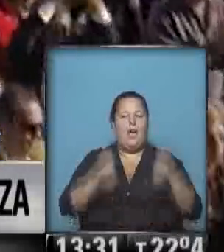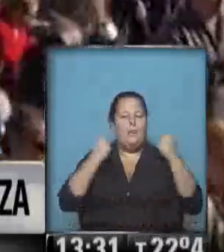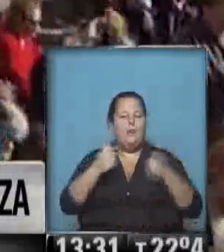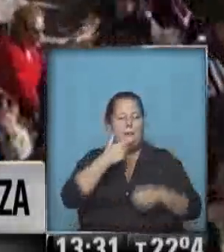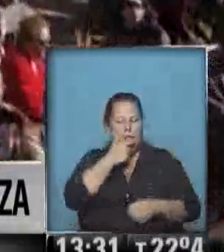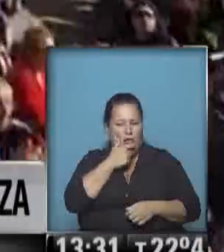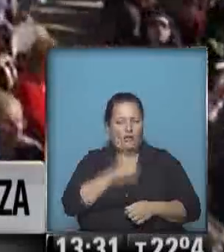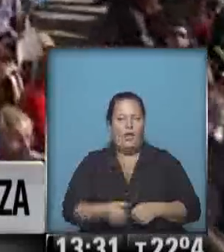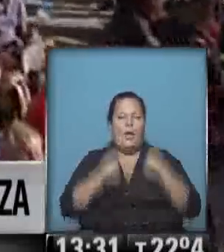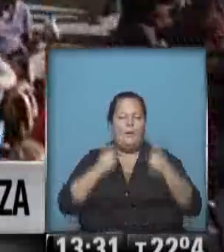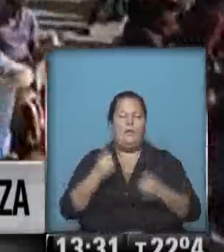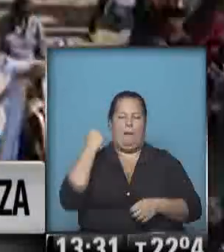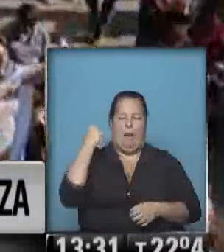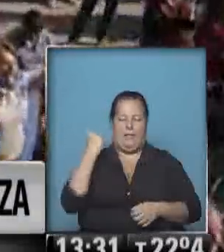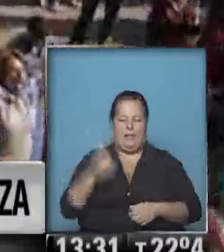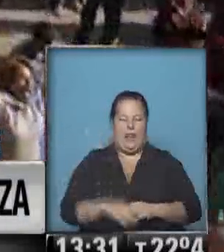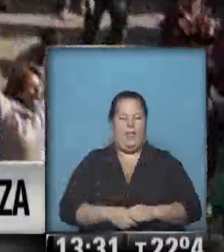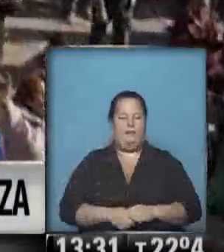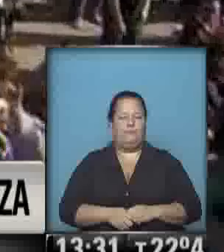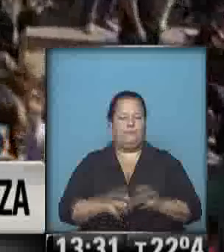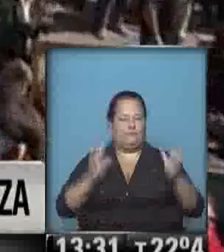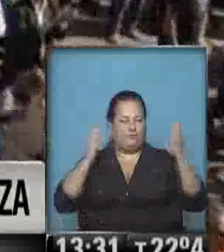Mendoza! ¡Viva la patria!